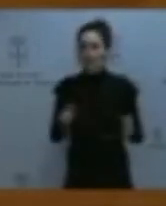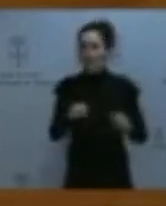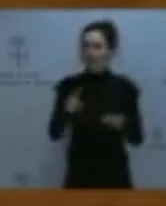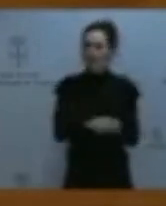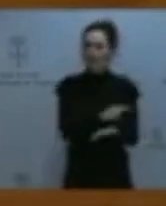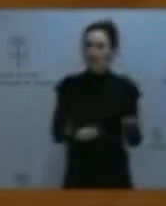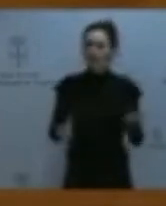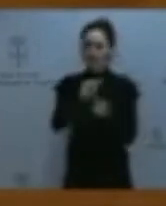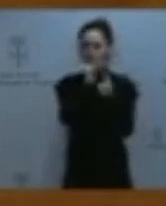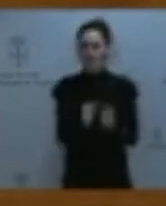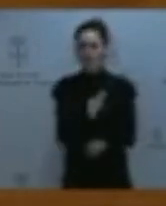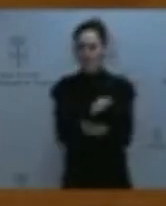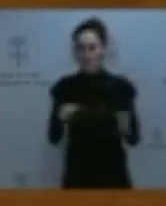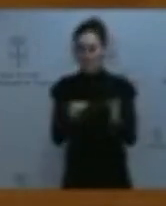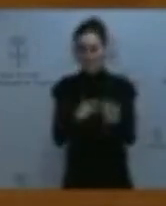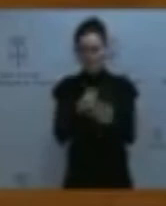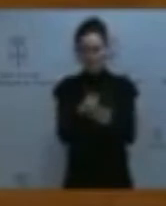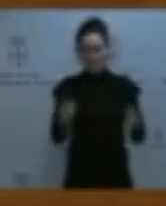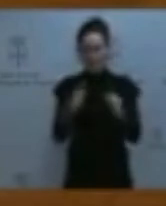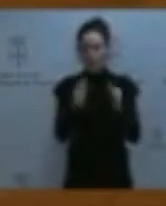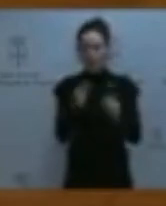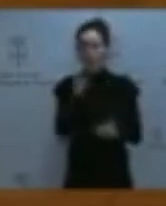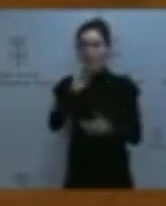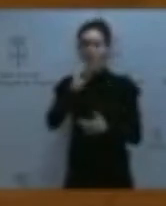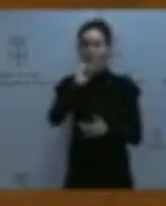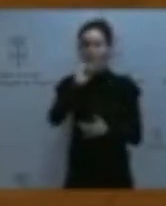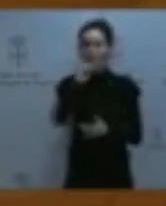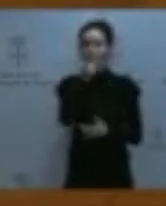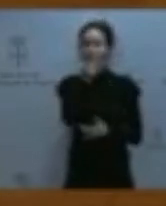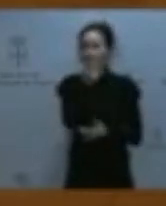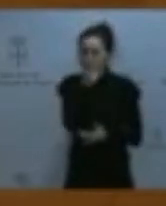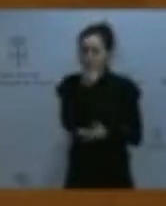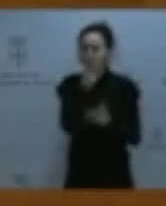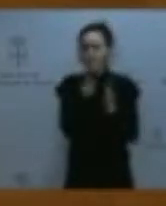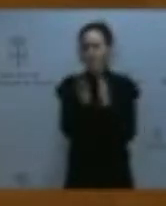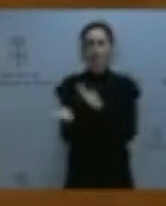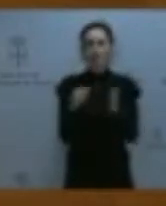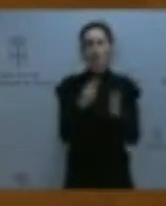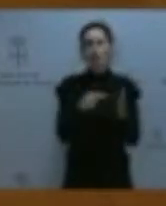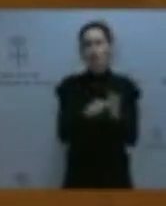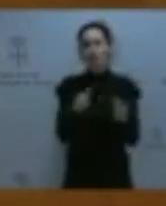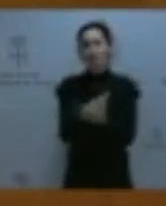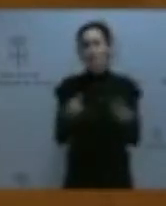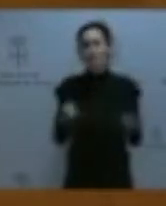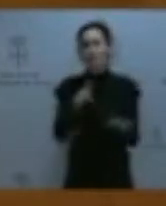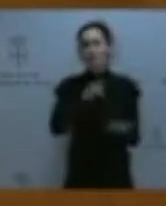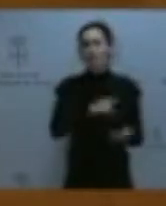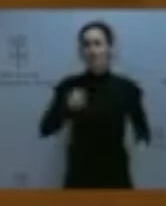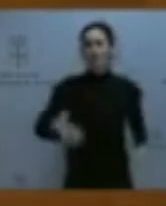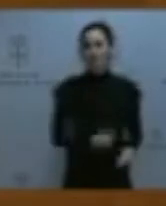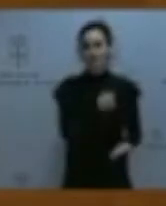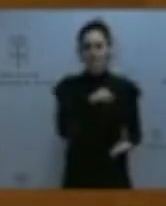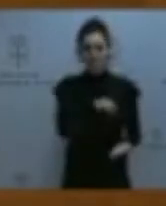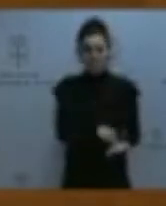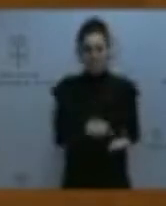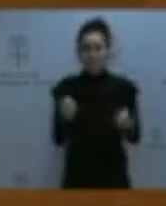el presupuesto de 2017 el error de salto, como también en su momento exigió Podemos en la negociación fiscal del 2016 con este Gobierno. Con estas